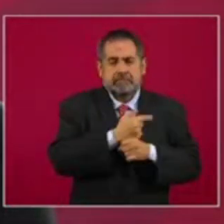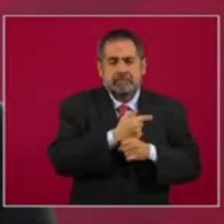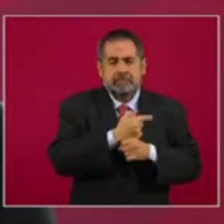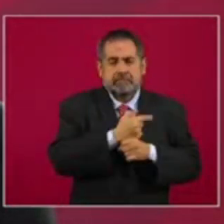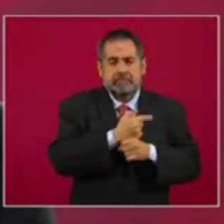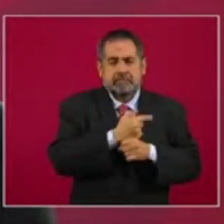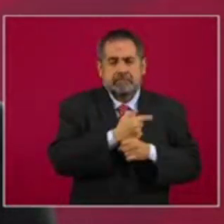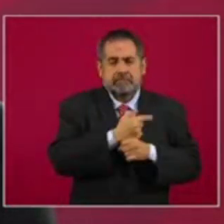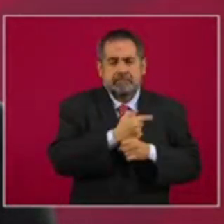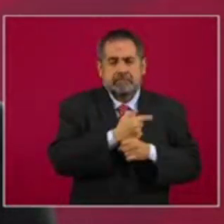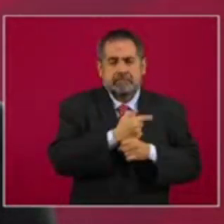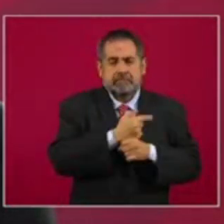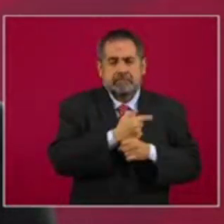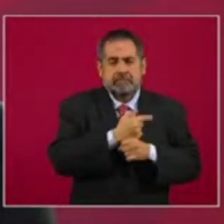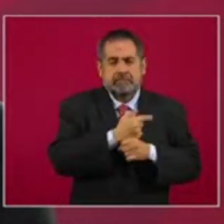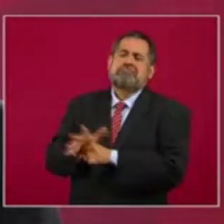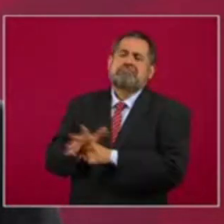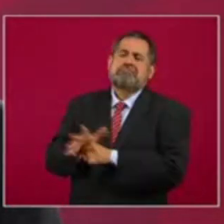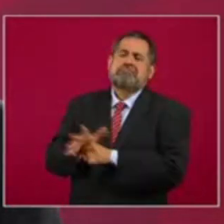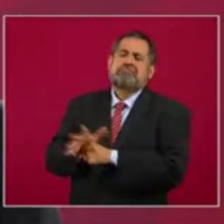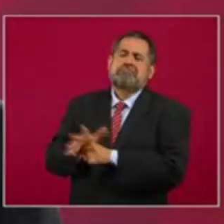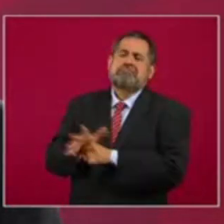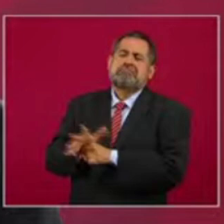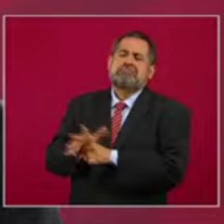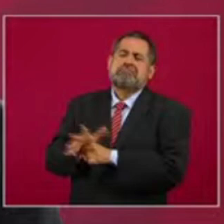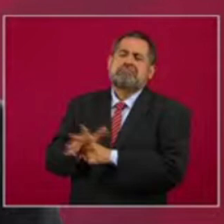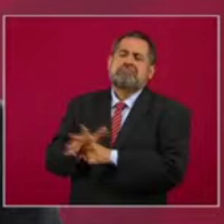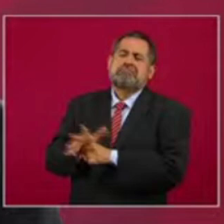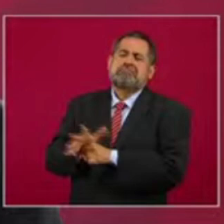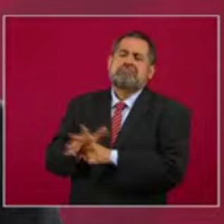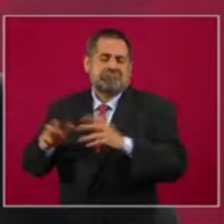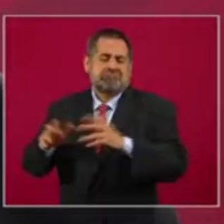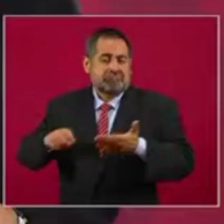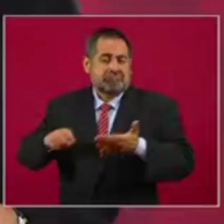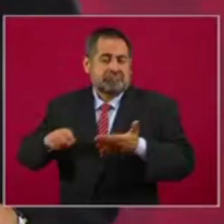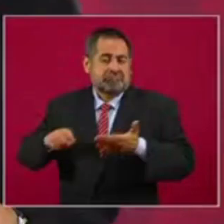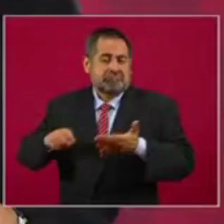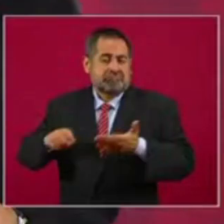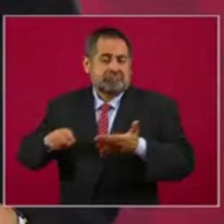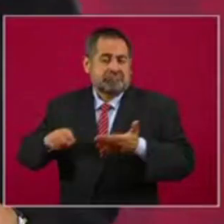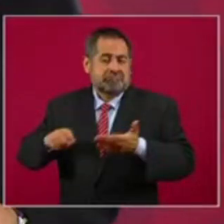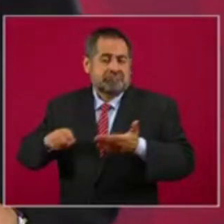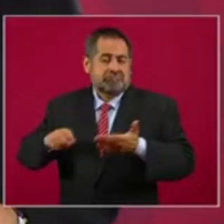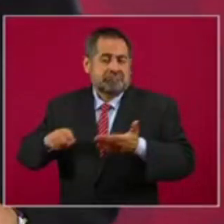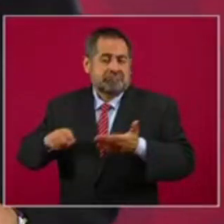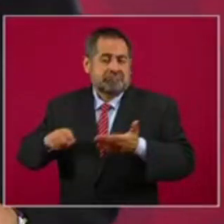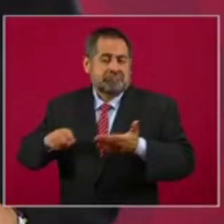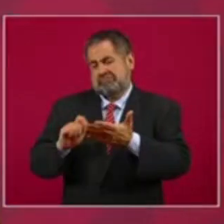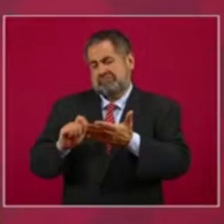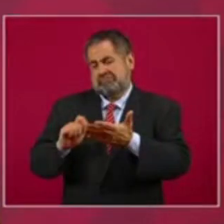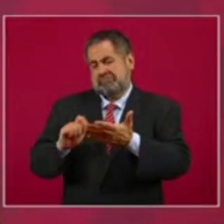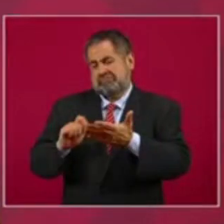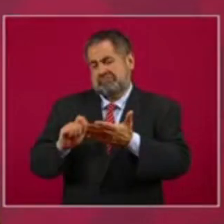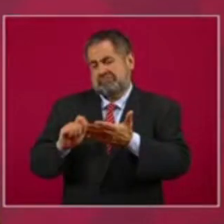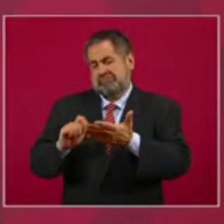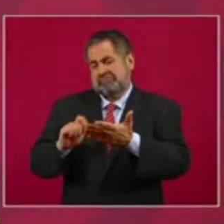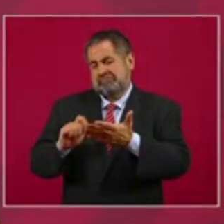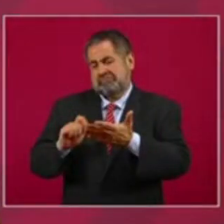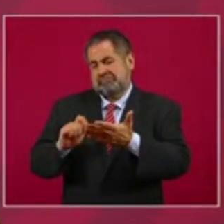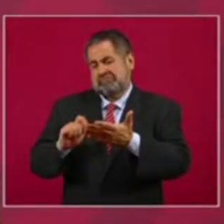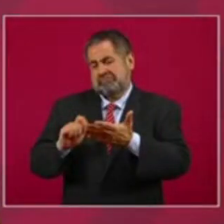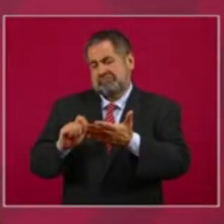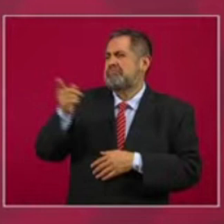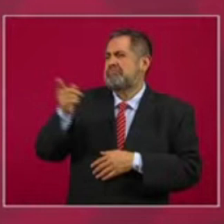Aquí se puede escribir un artículo en contra de un funcionario